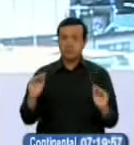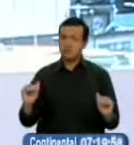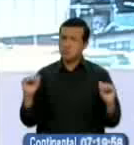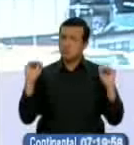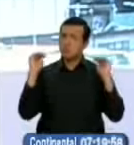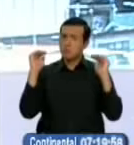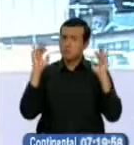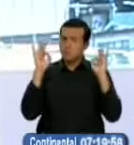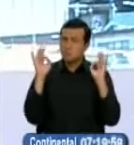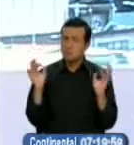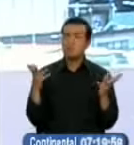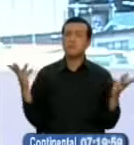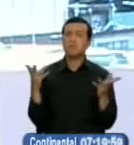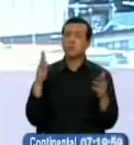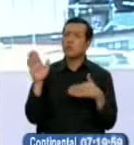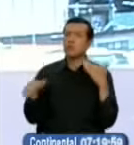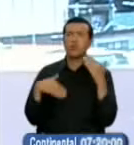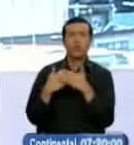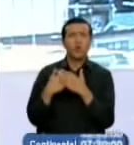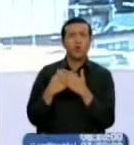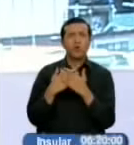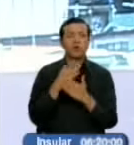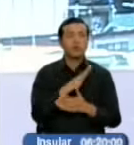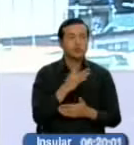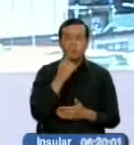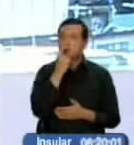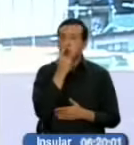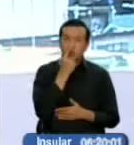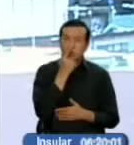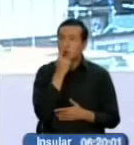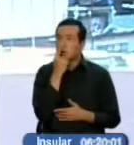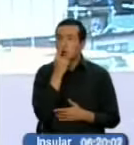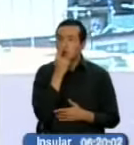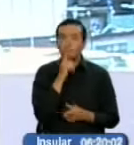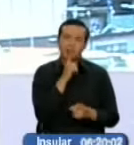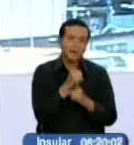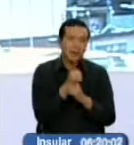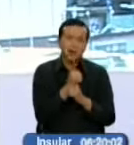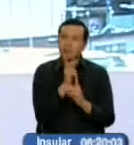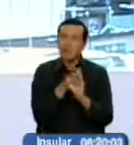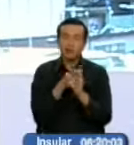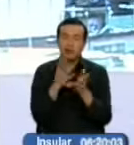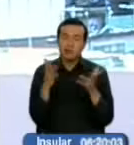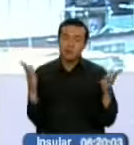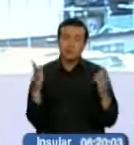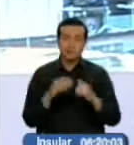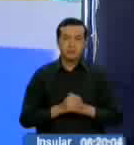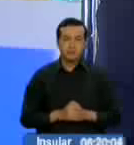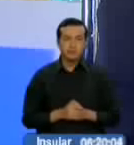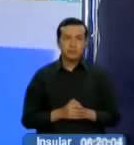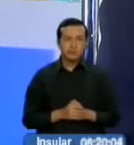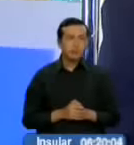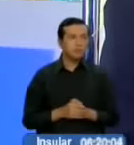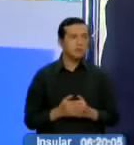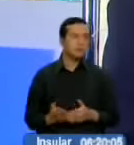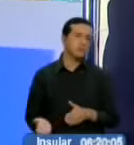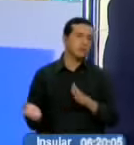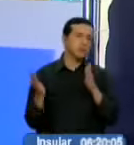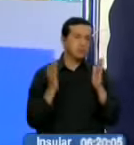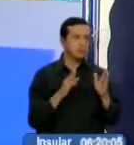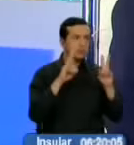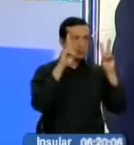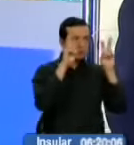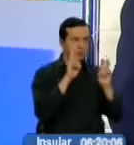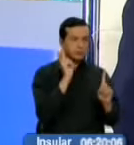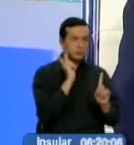¿sí? Haciendo toda su trapacía y todos sus políticas gracias, que fueron gracias, de pauperizadores. Pero entremos a